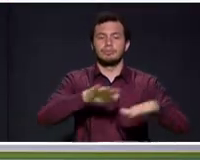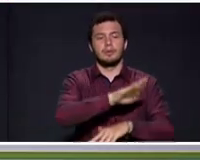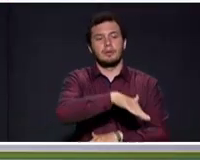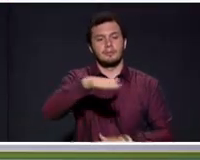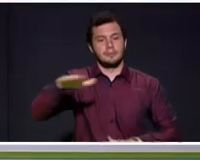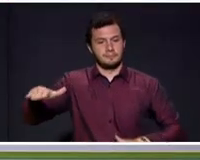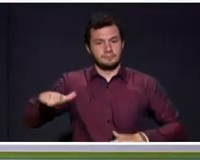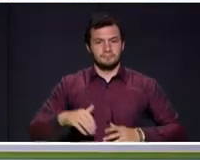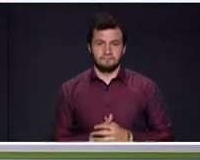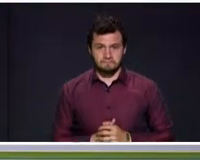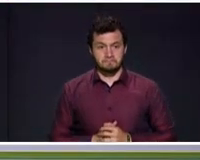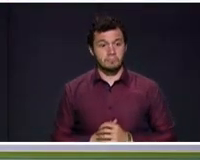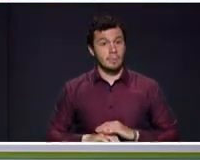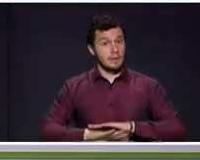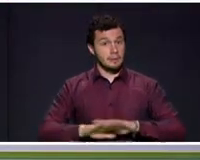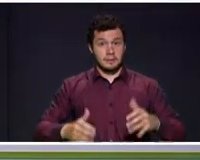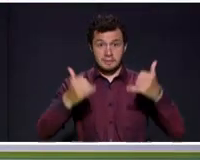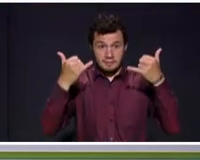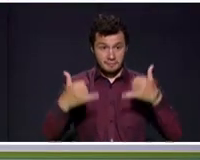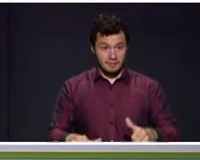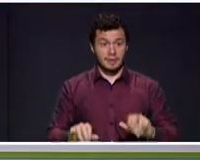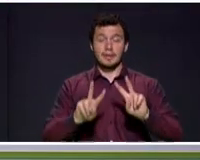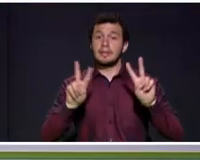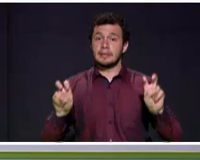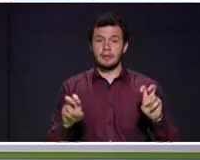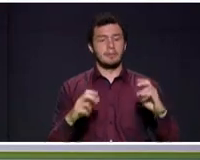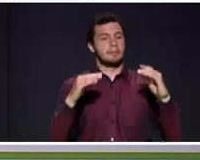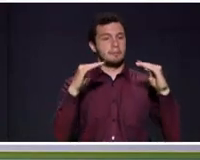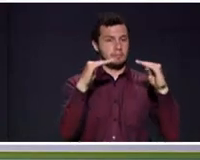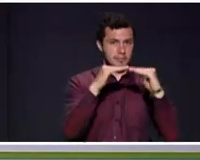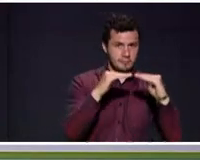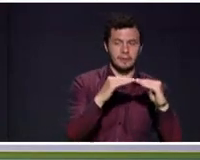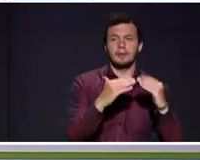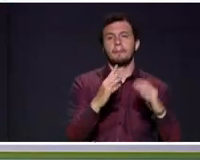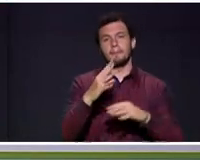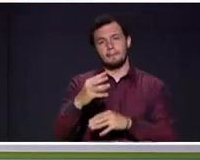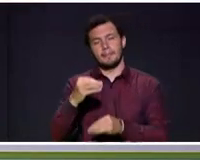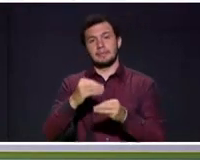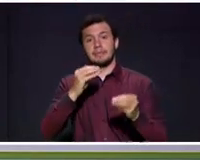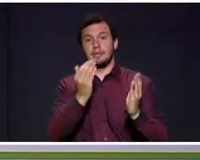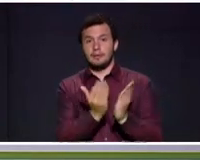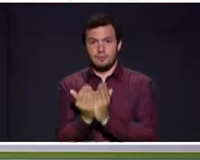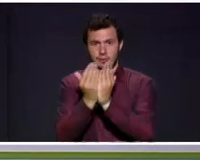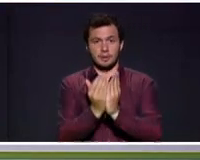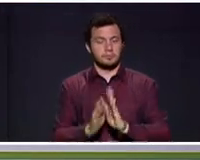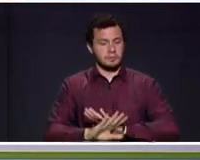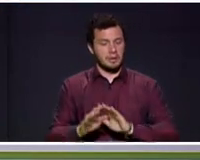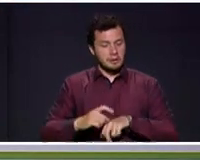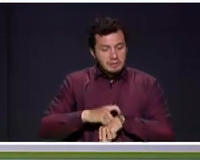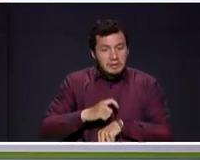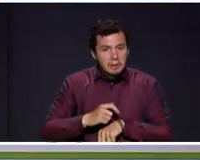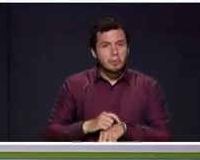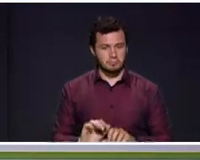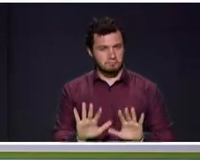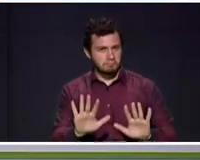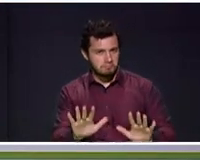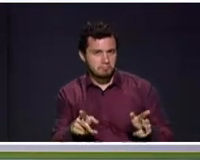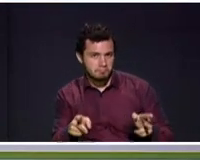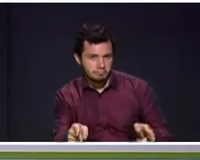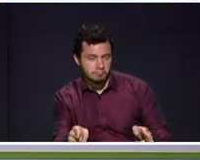bloque de vivienda y educación tiempo en una nueva pausa nos seguimos manteniendo entonces en ese primer lugar de